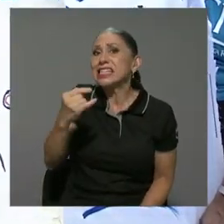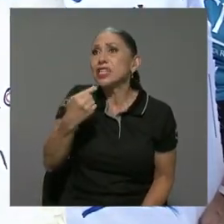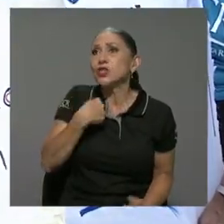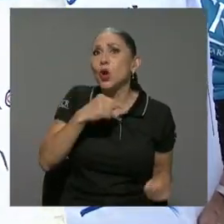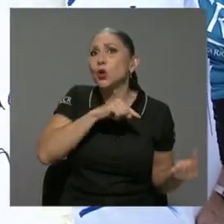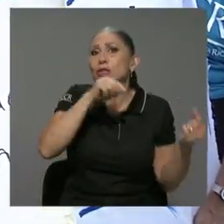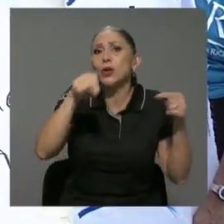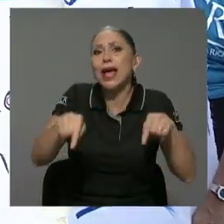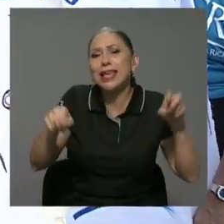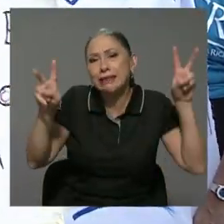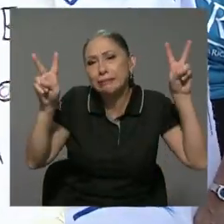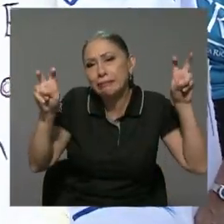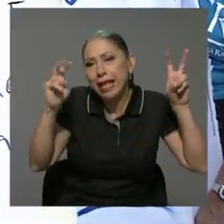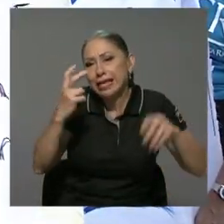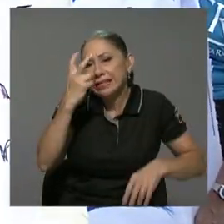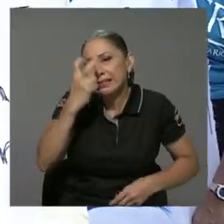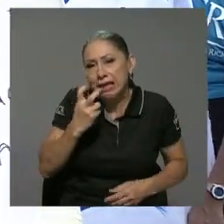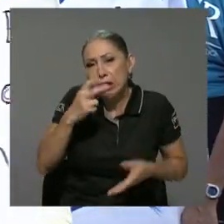ciego, ¿verdad? Ante esta,